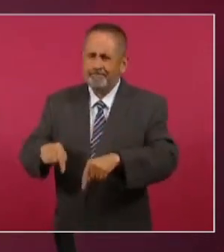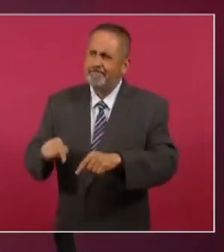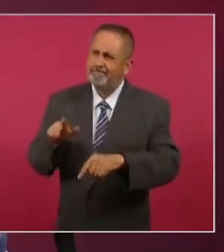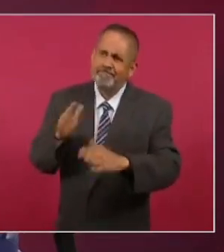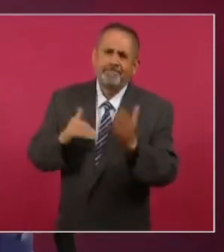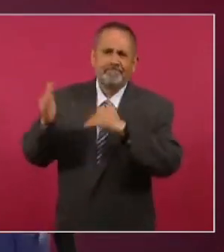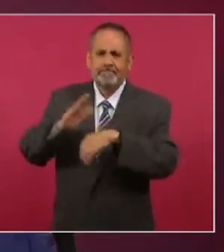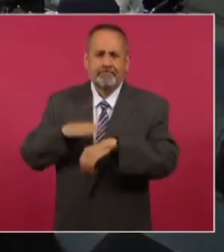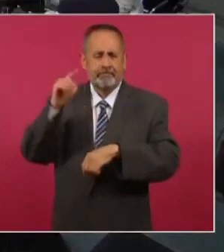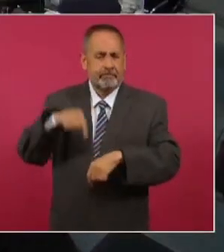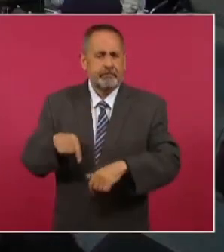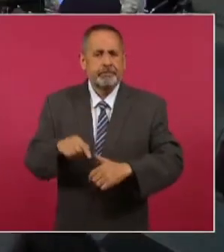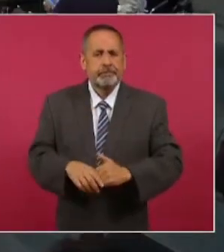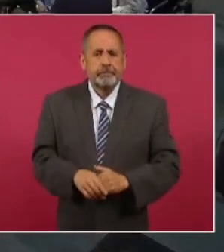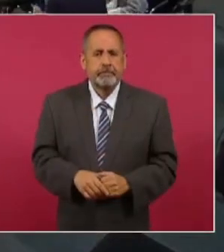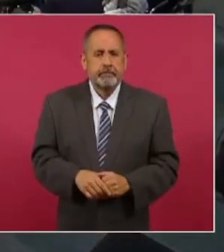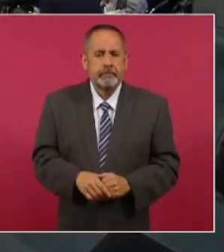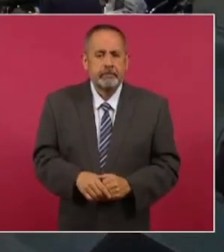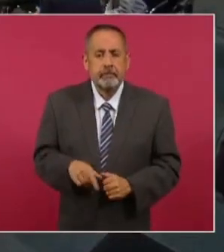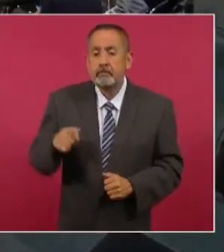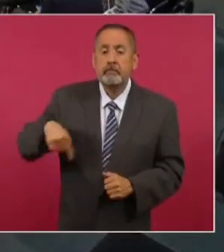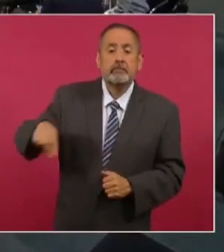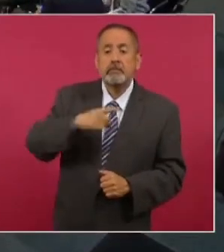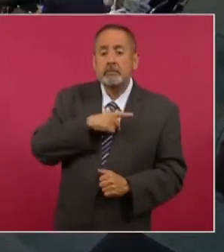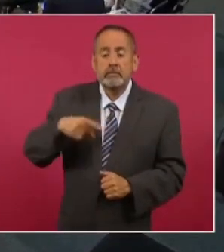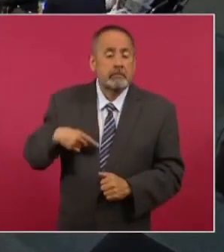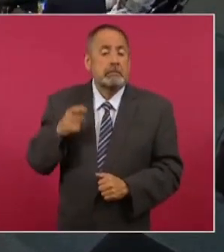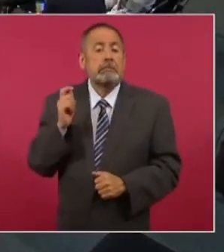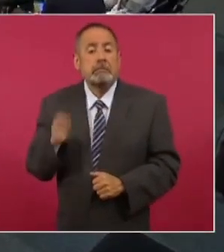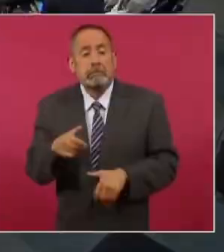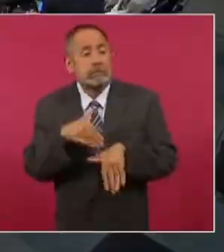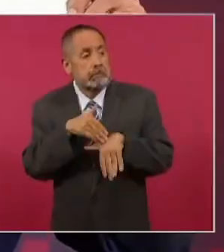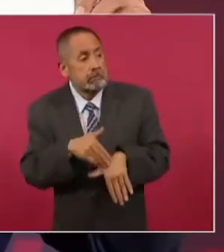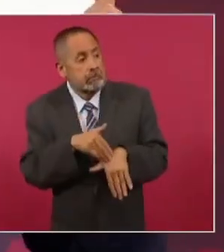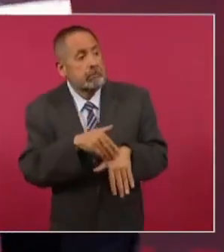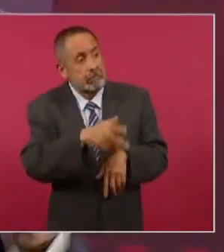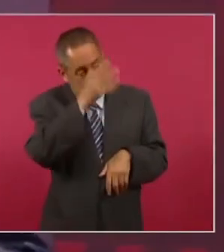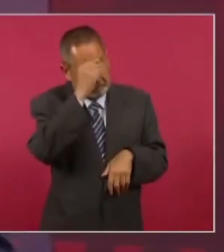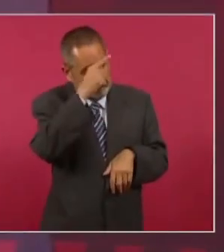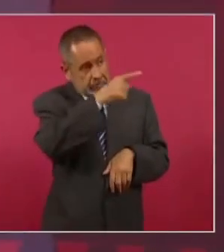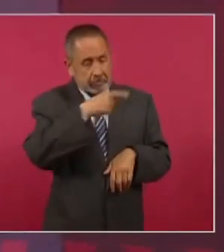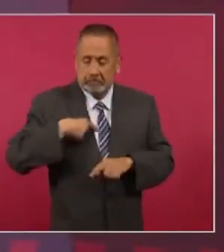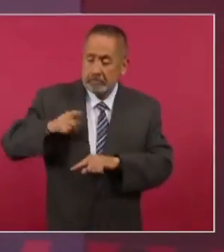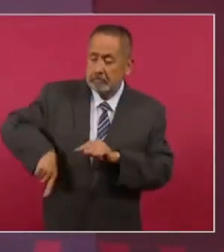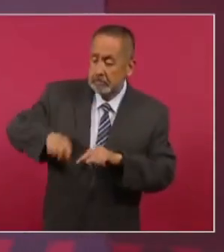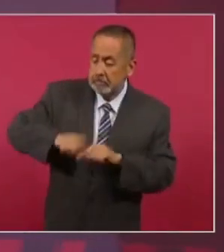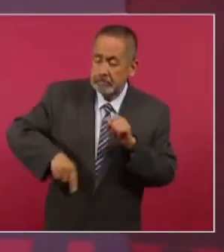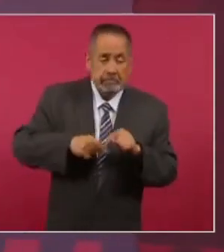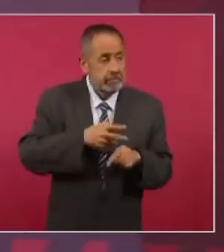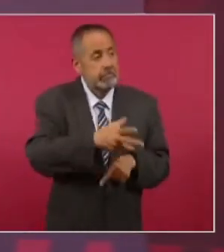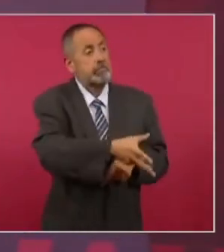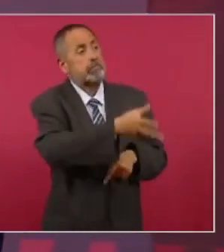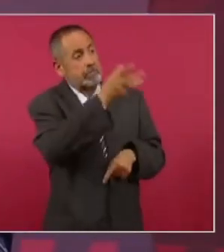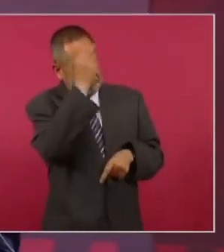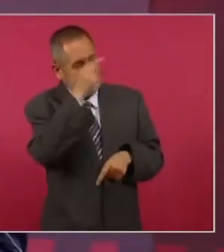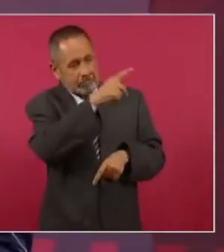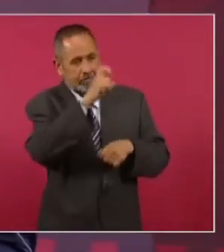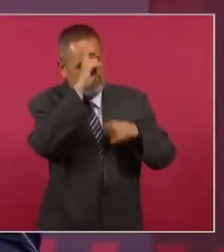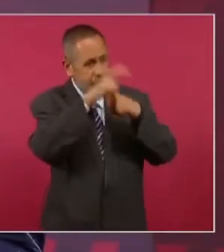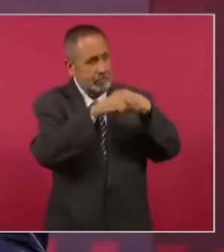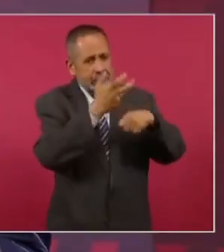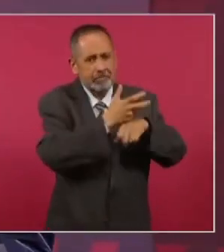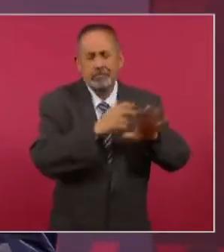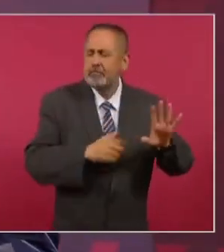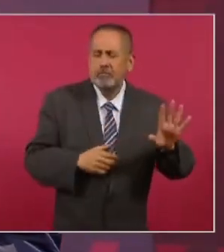que debemos de civilizarnos entre comillas no